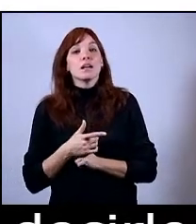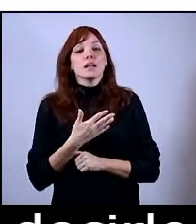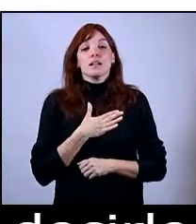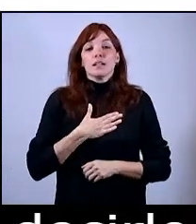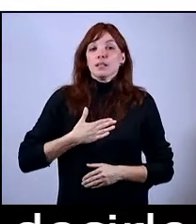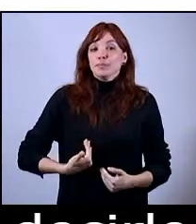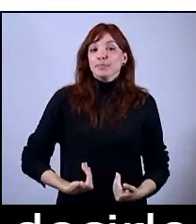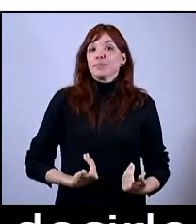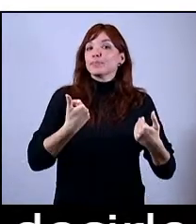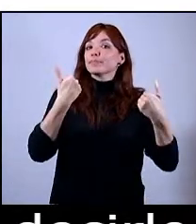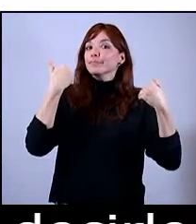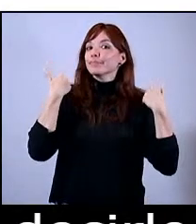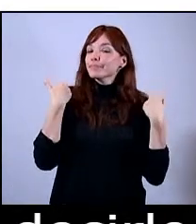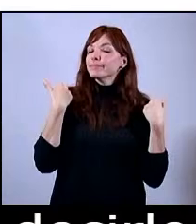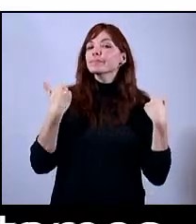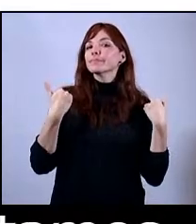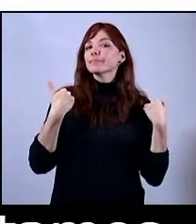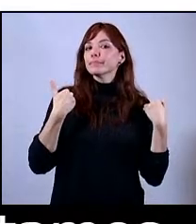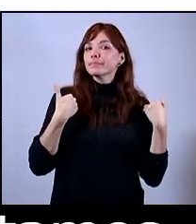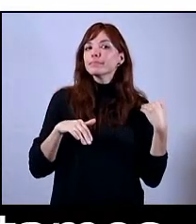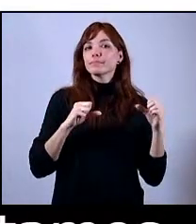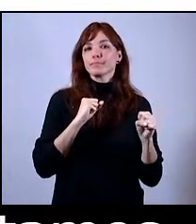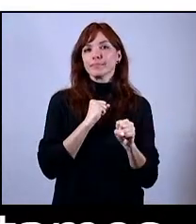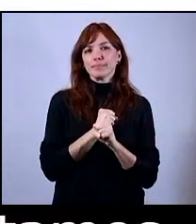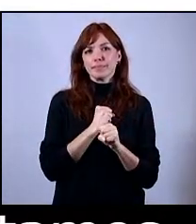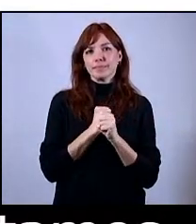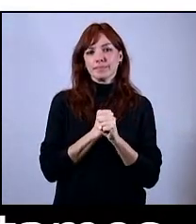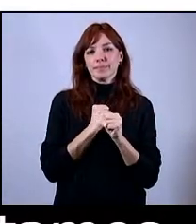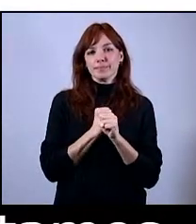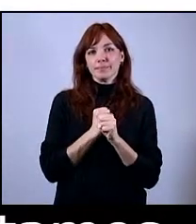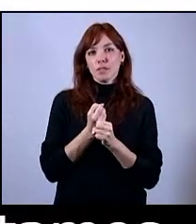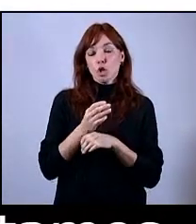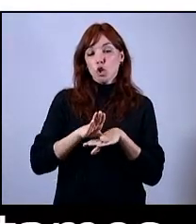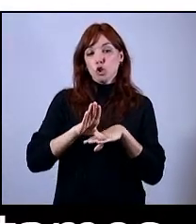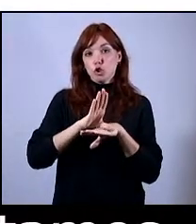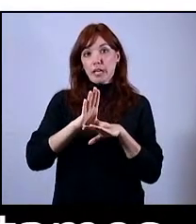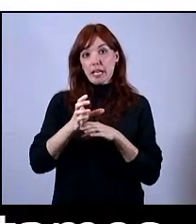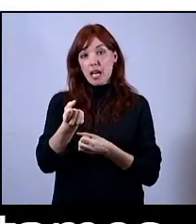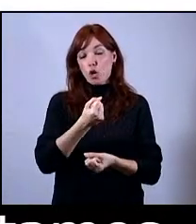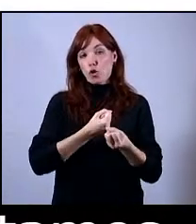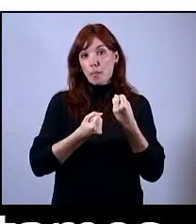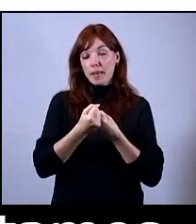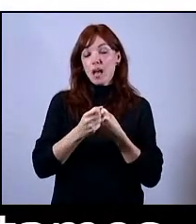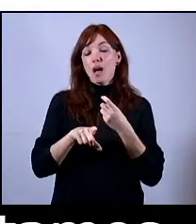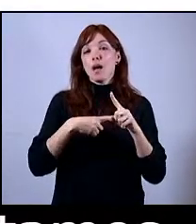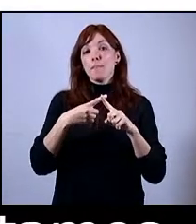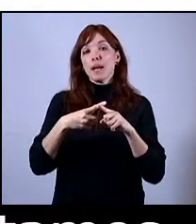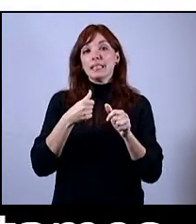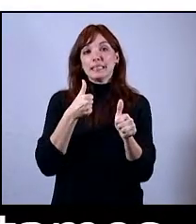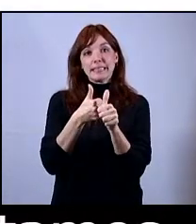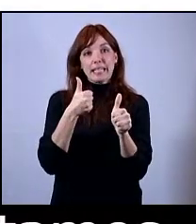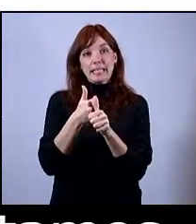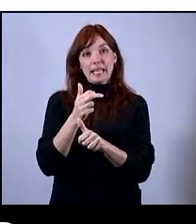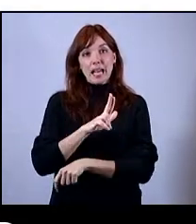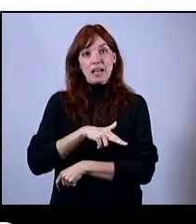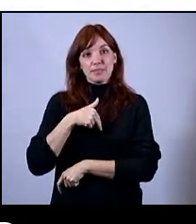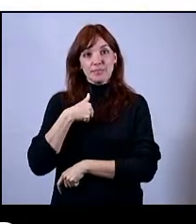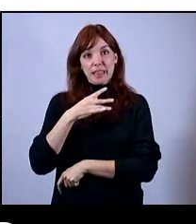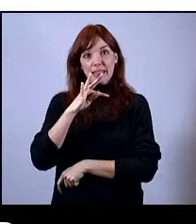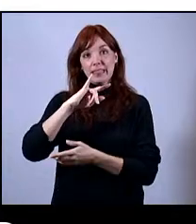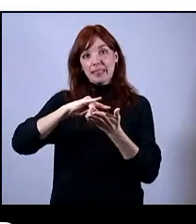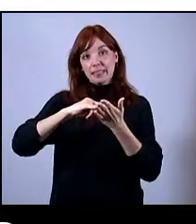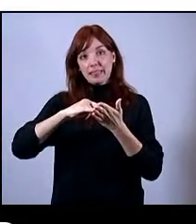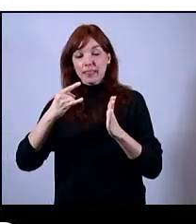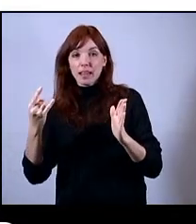estamos trabajando mucho con la Consejería de Economía, con la Secretaría General de las TIC, de todo